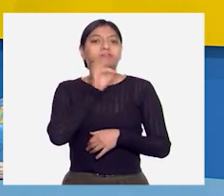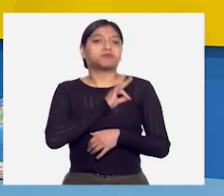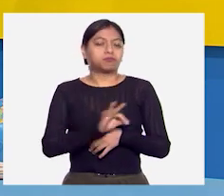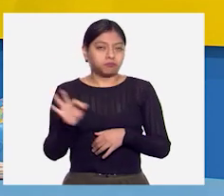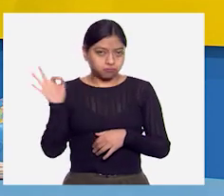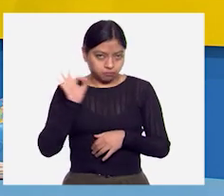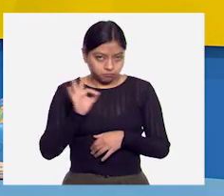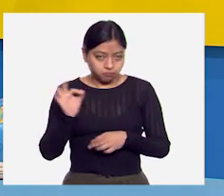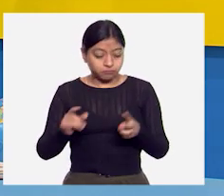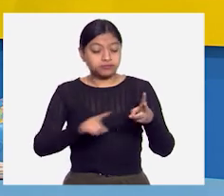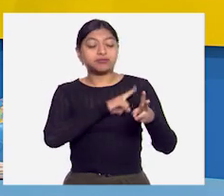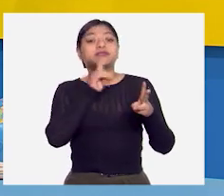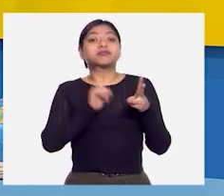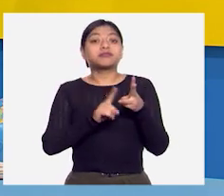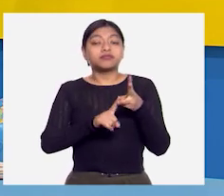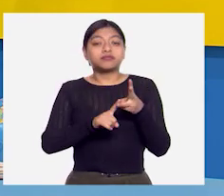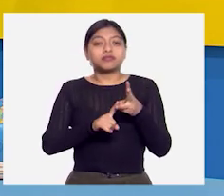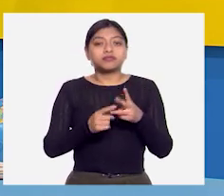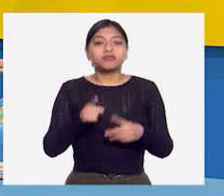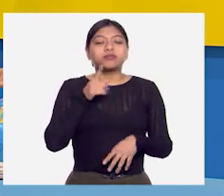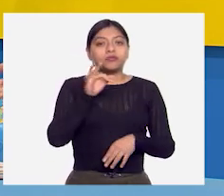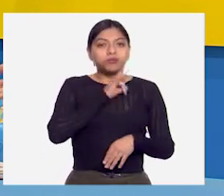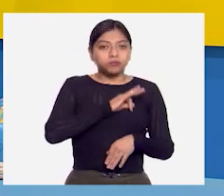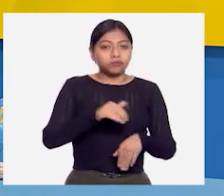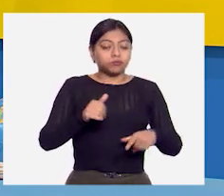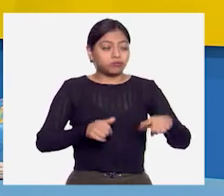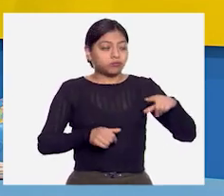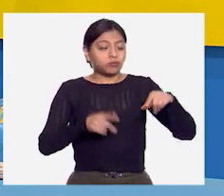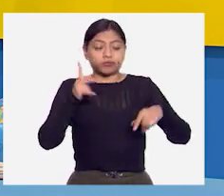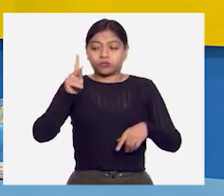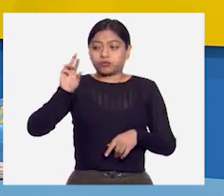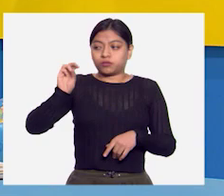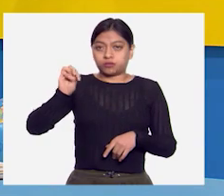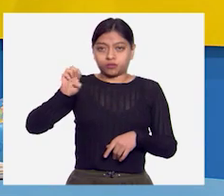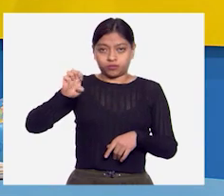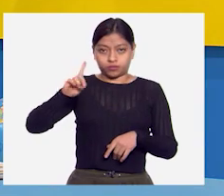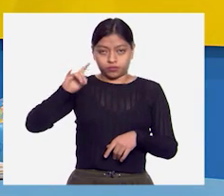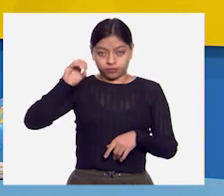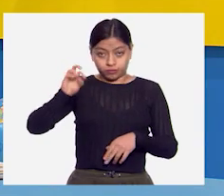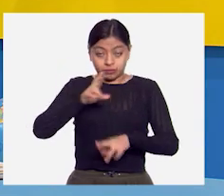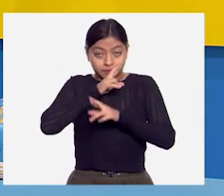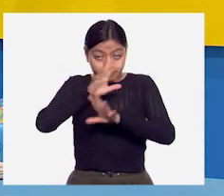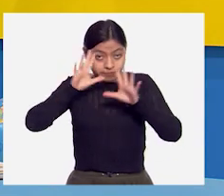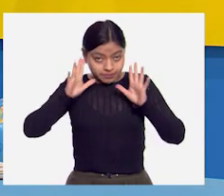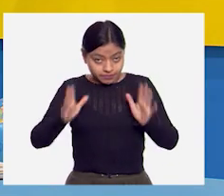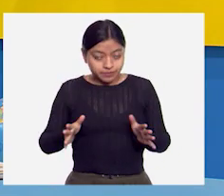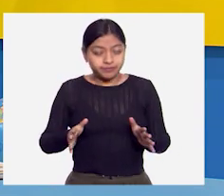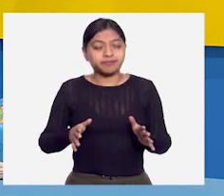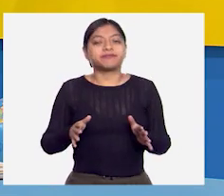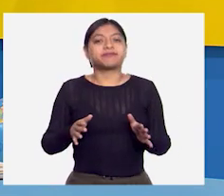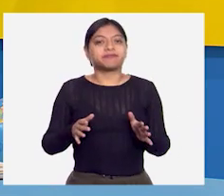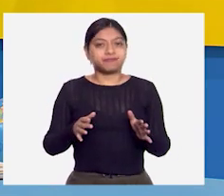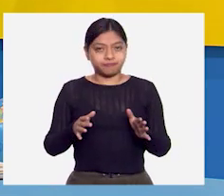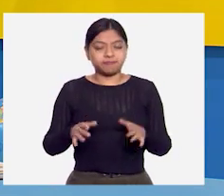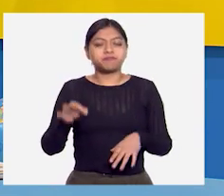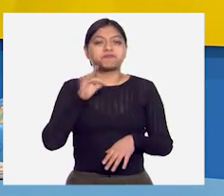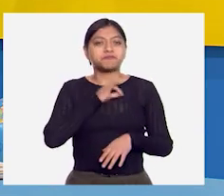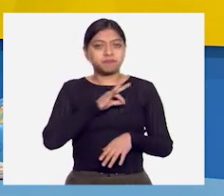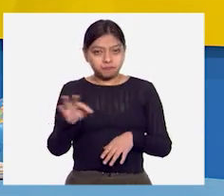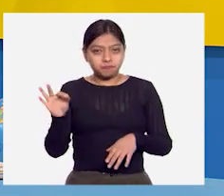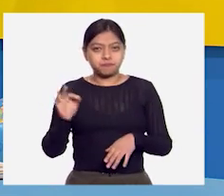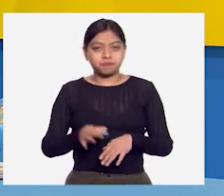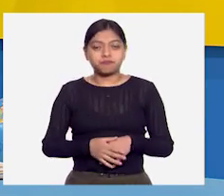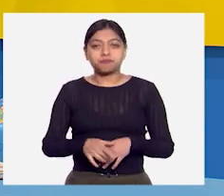que obtengamos un valor de la media aritmética que es distinto a los valores de los datos y también es